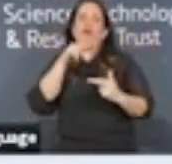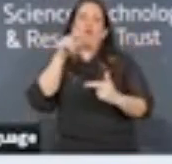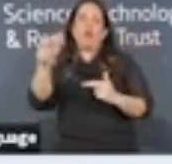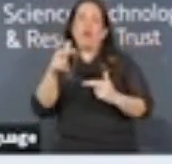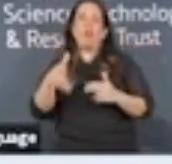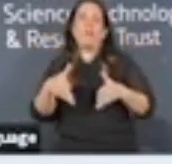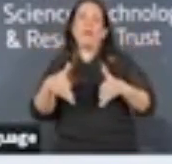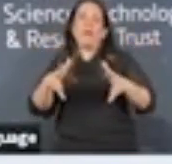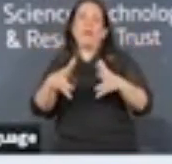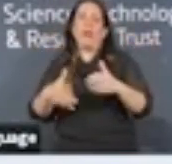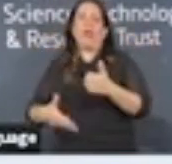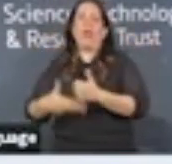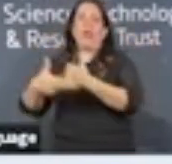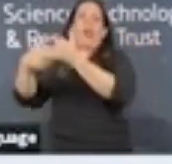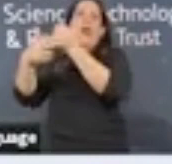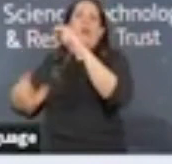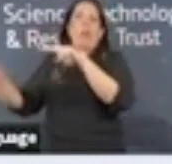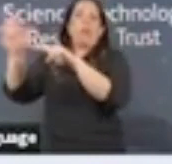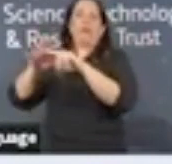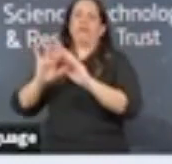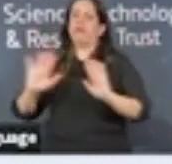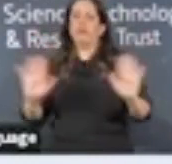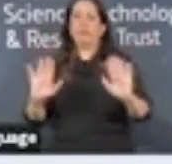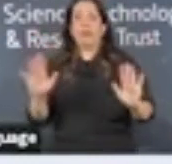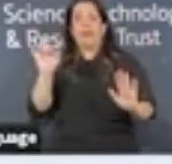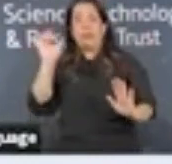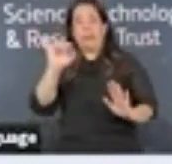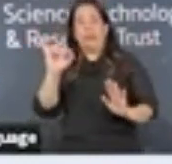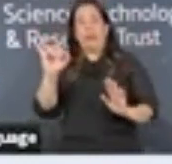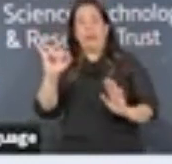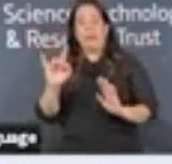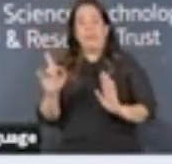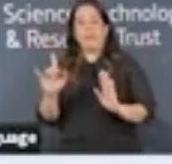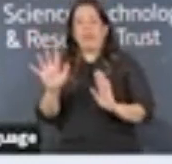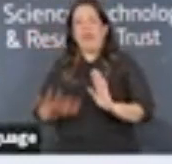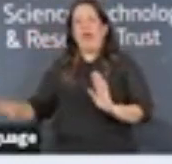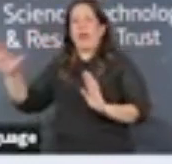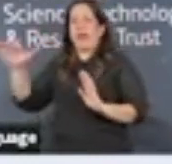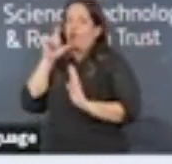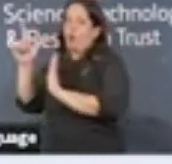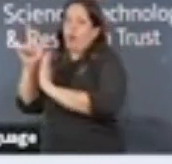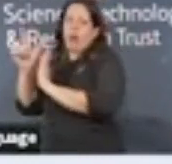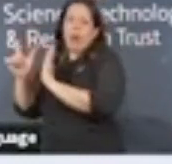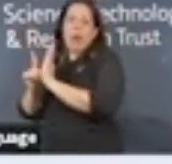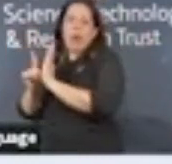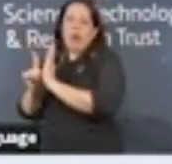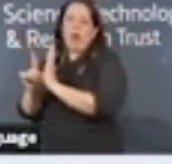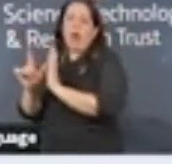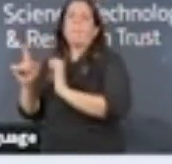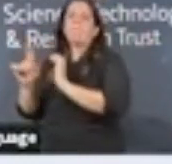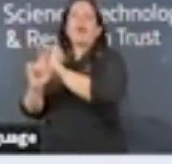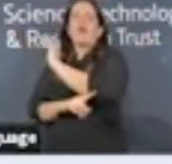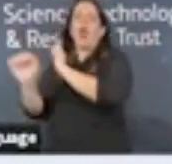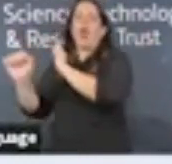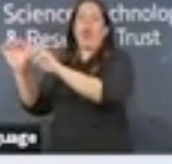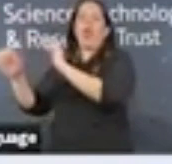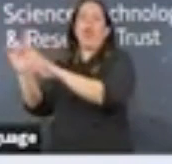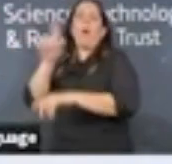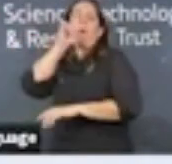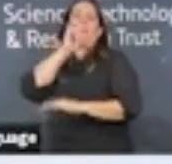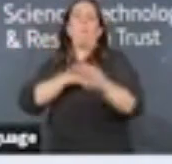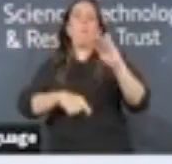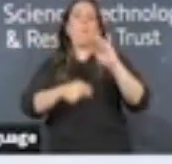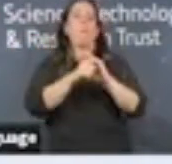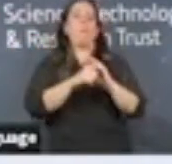que vigilar y prevenir la acumulación de sitios ilegales de basura, promover el reciclaje de